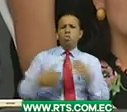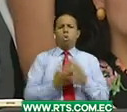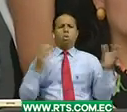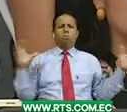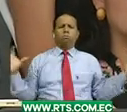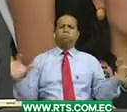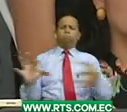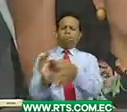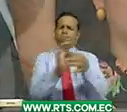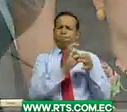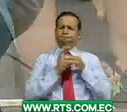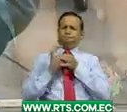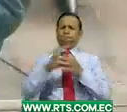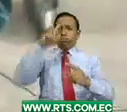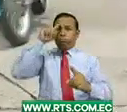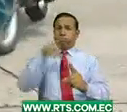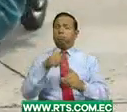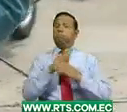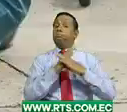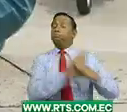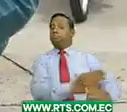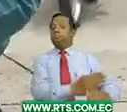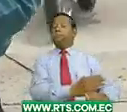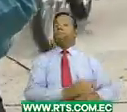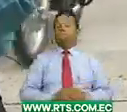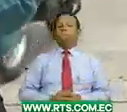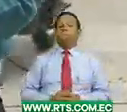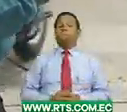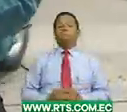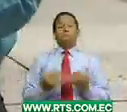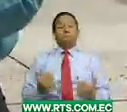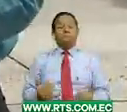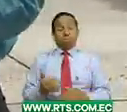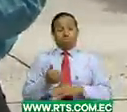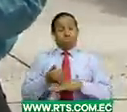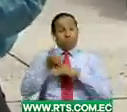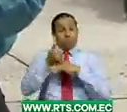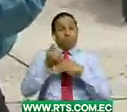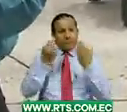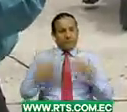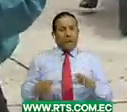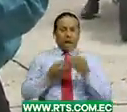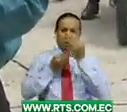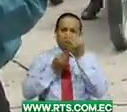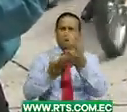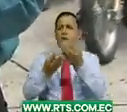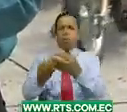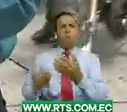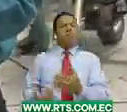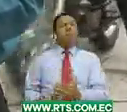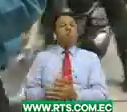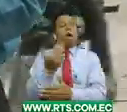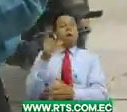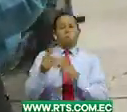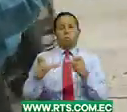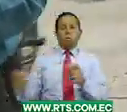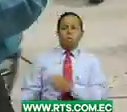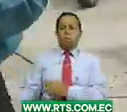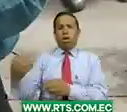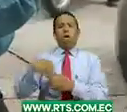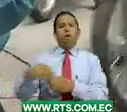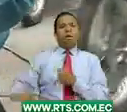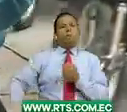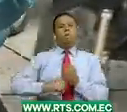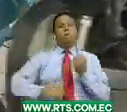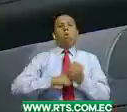el delito y la delincuencia. En ese marco, las autoridades anunciaron nuevos elementos para fortalecer el plan Más Seguridad en la